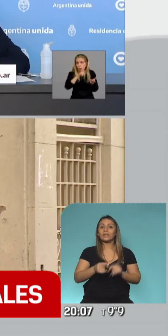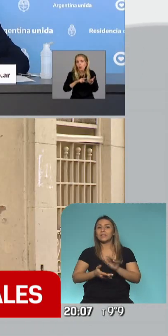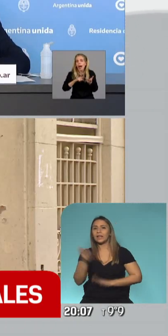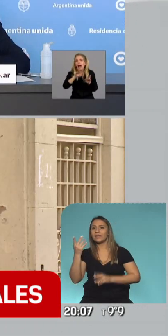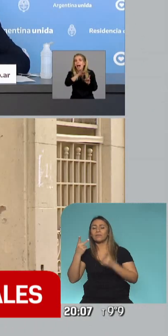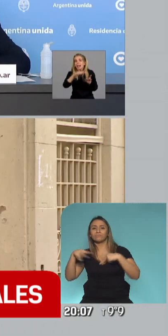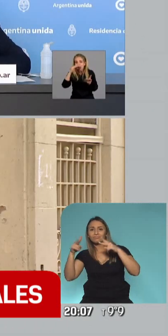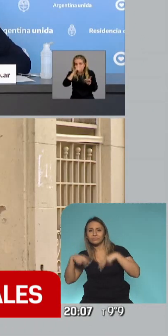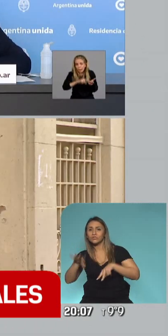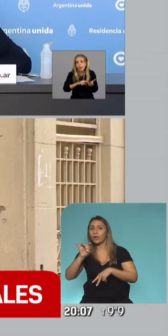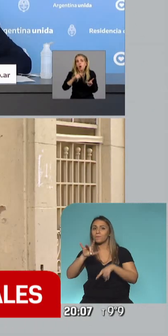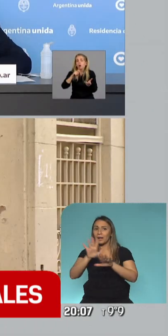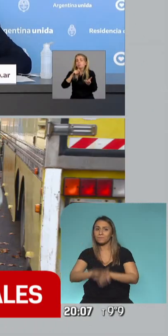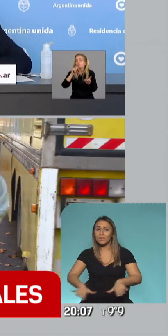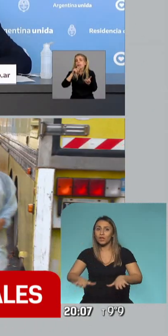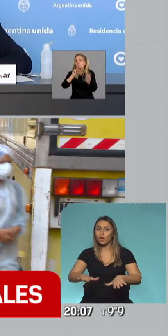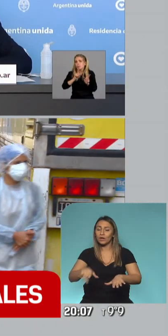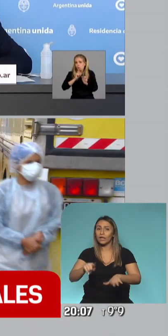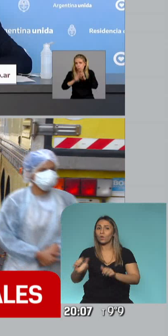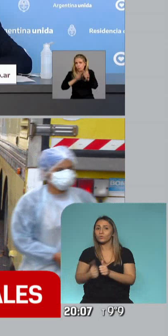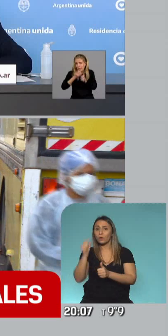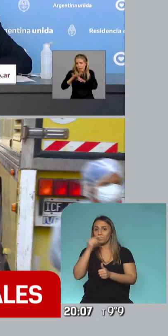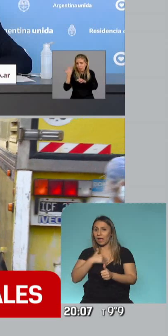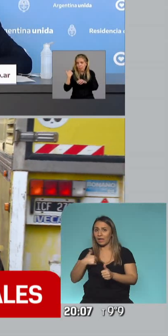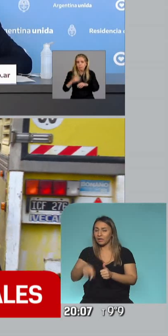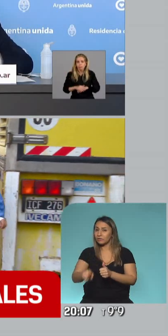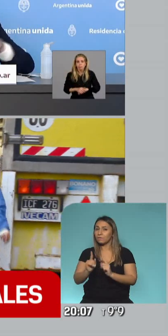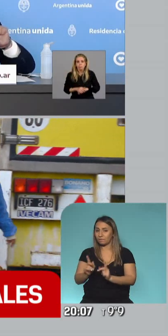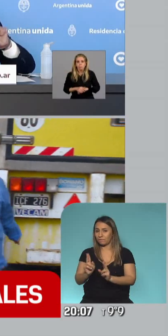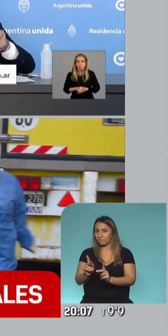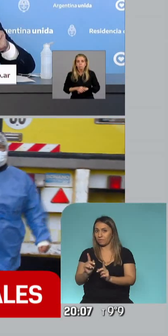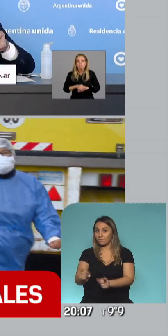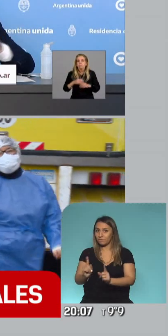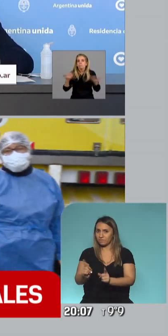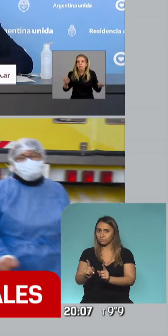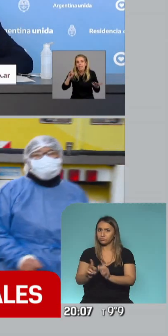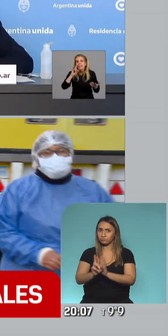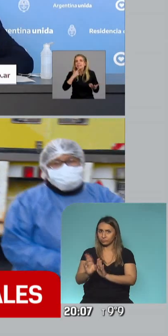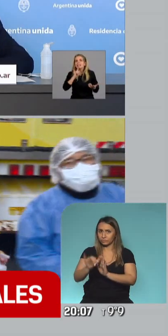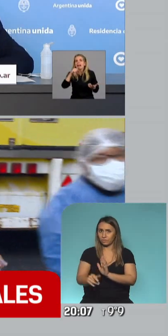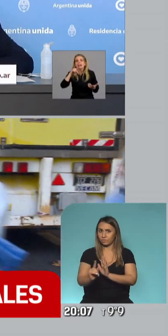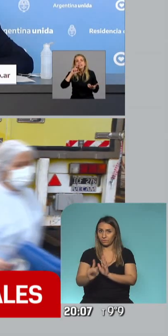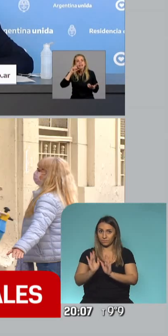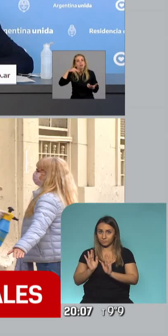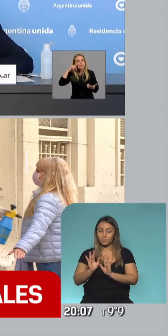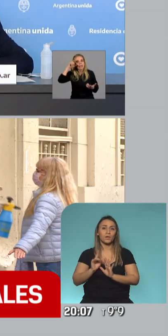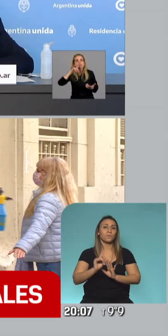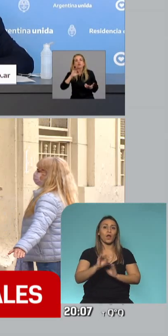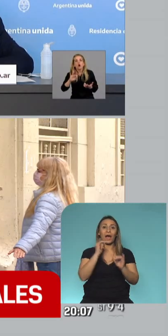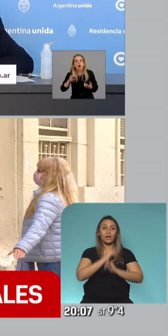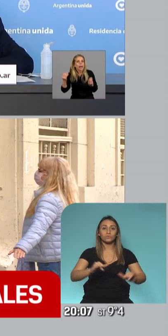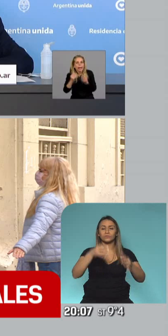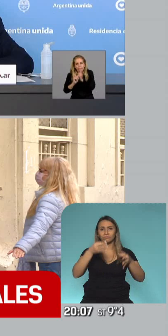recreativas para menores con los padres. Eso va a estar permitido. El anuncio entonces va a ser en forma conjunta en horas